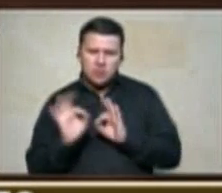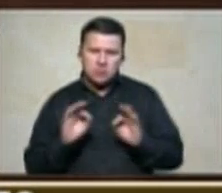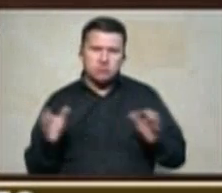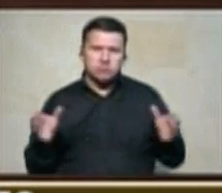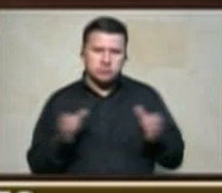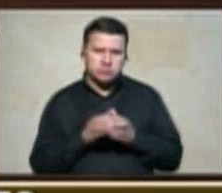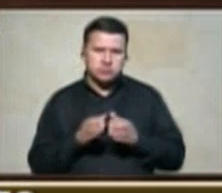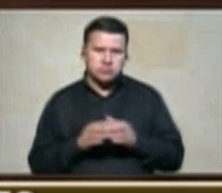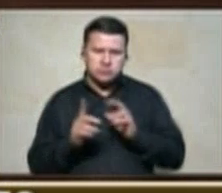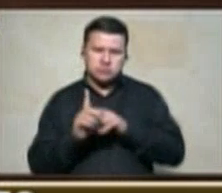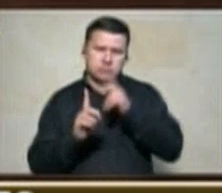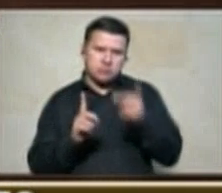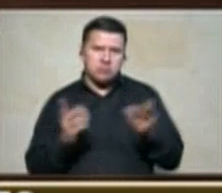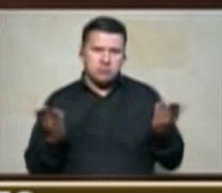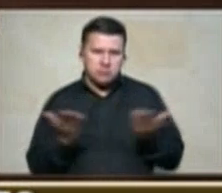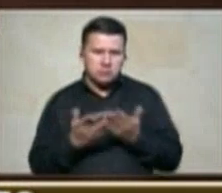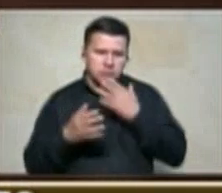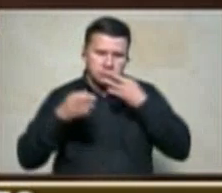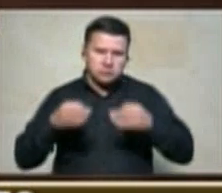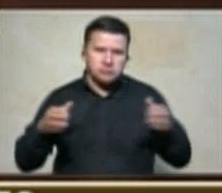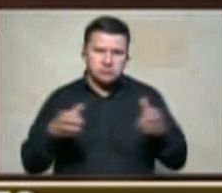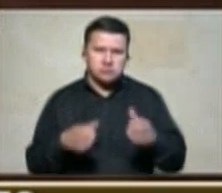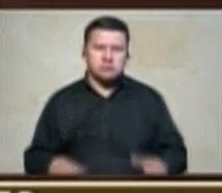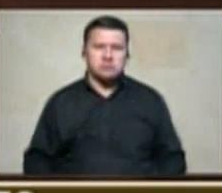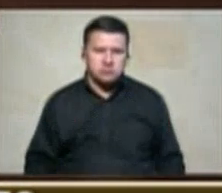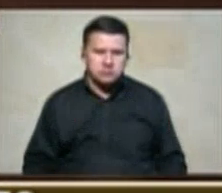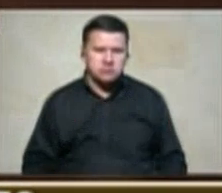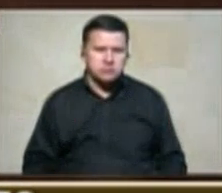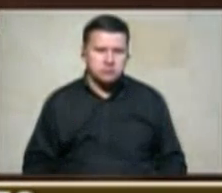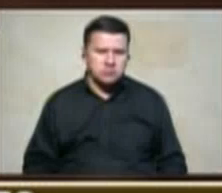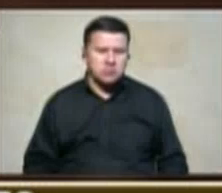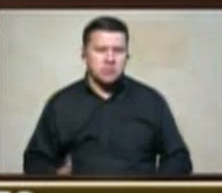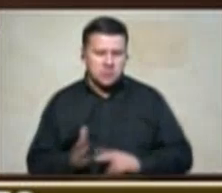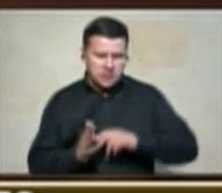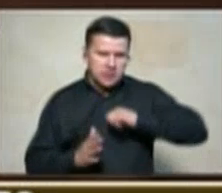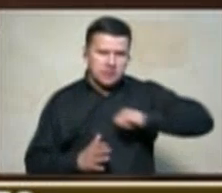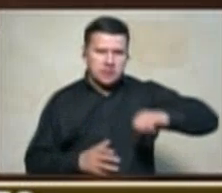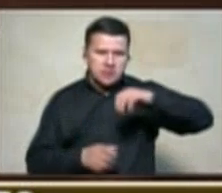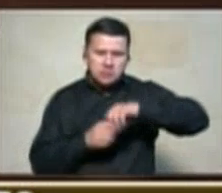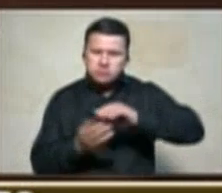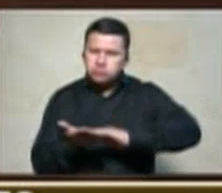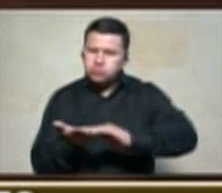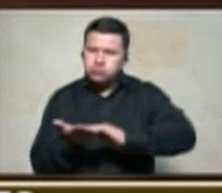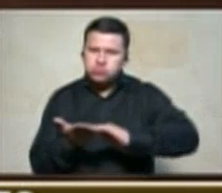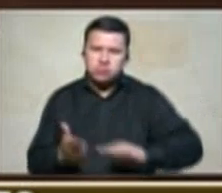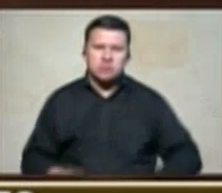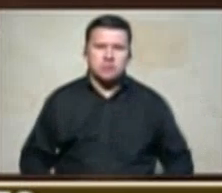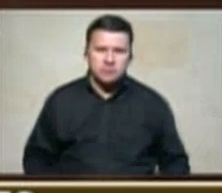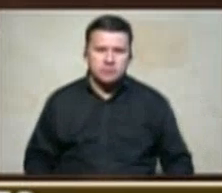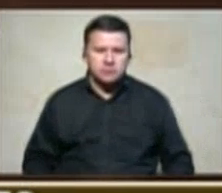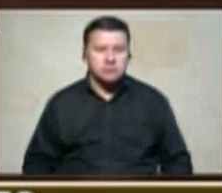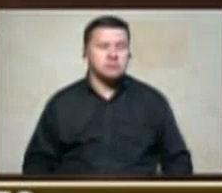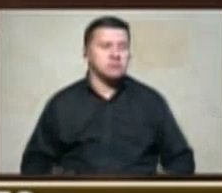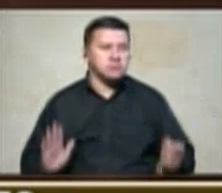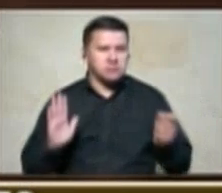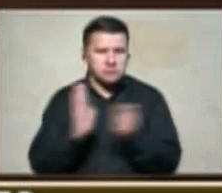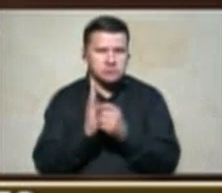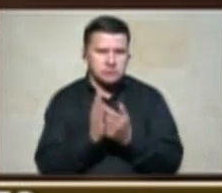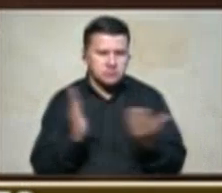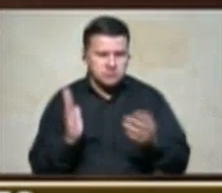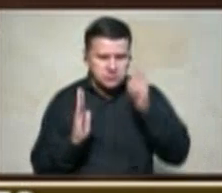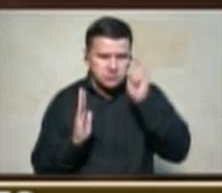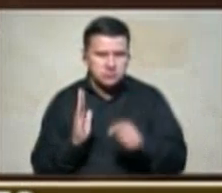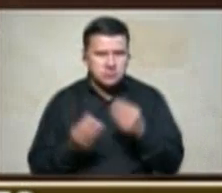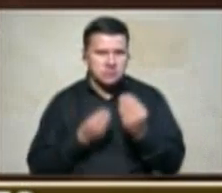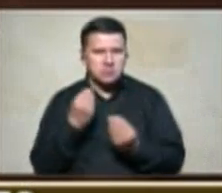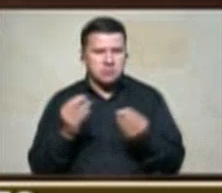organizaciones para que las víctimas hagan realidad su derecho a la reparación. Eso es